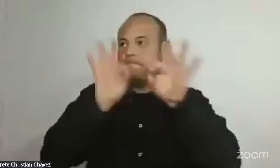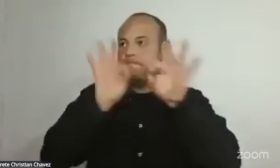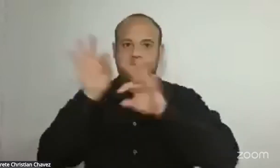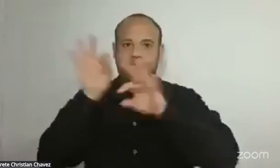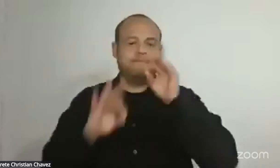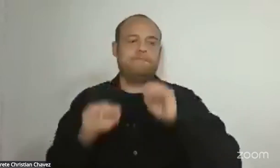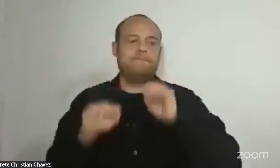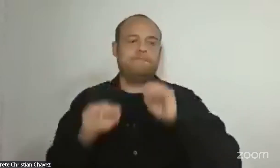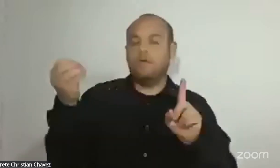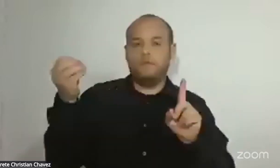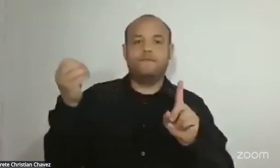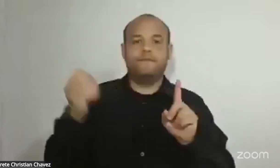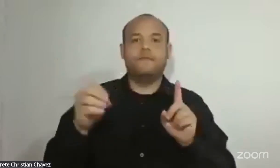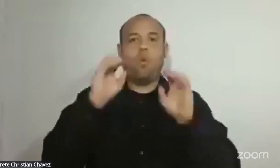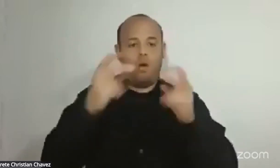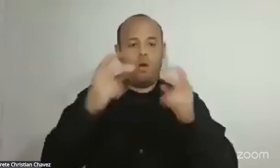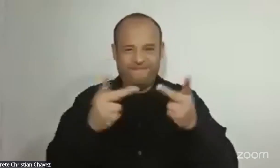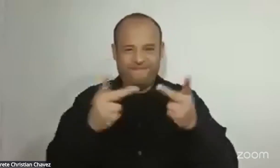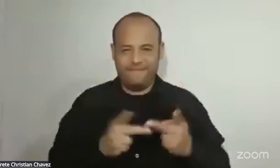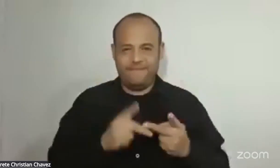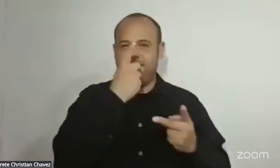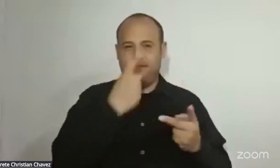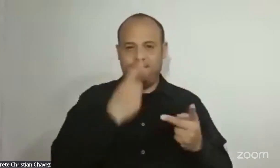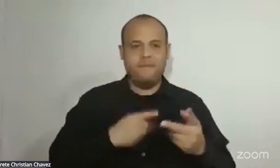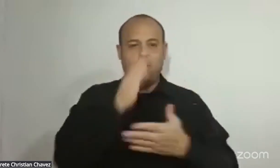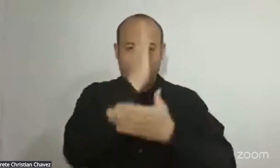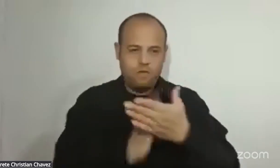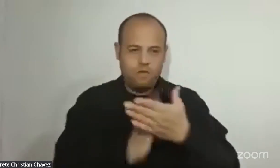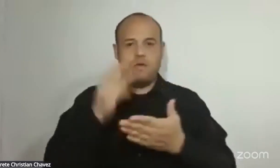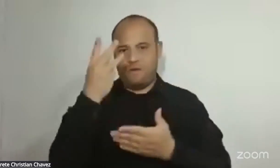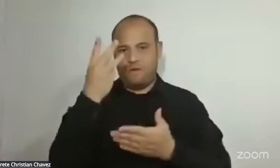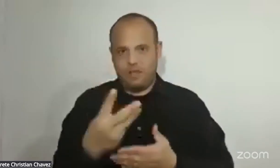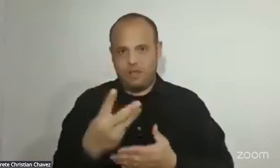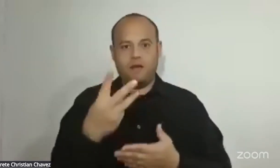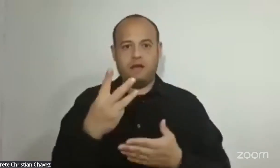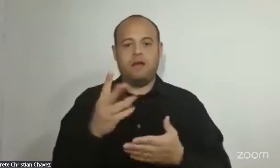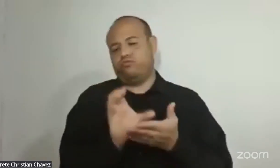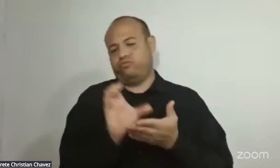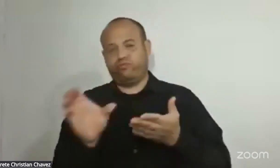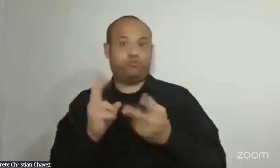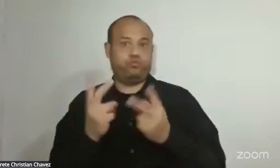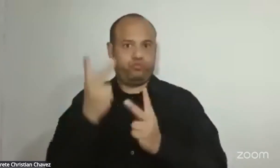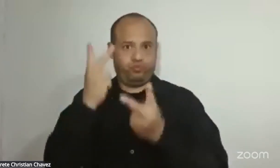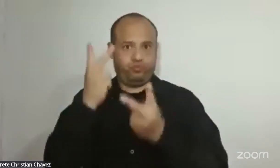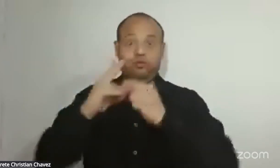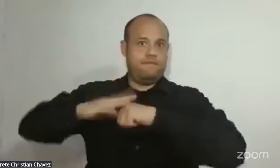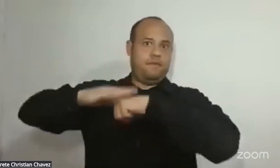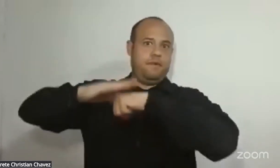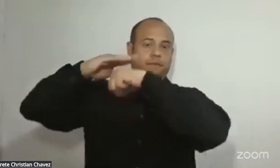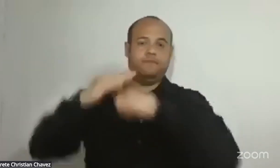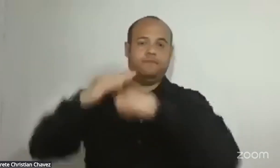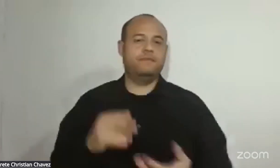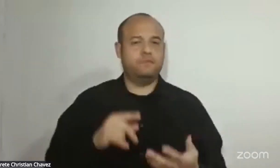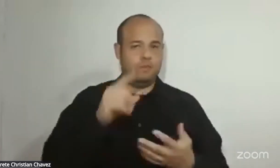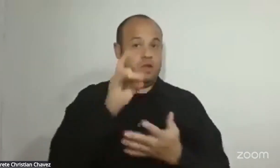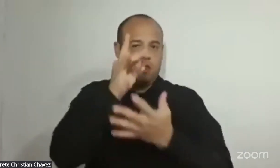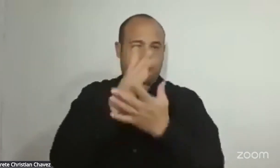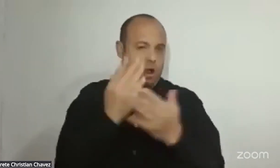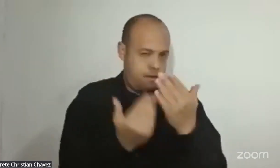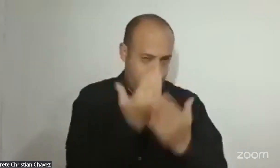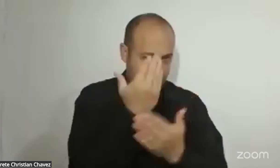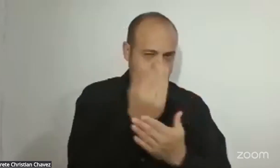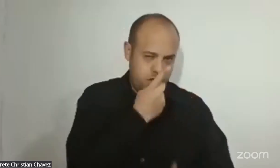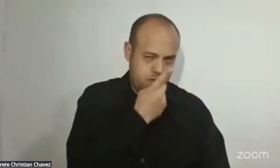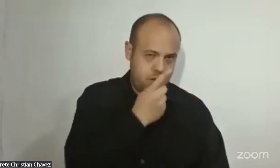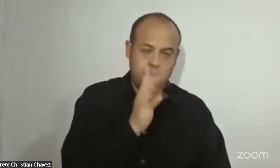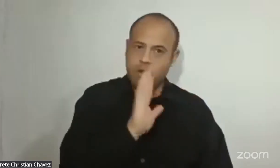seguir el plato del bien comer, no solo en una comida, sino en todo, en el desayuno, en la comida, en la